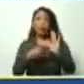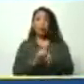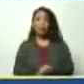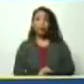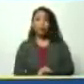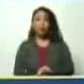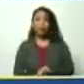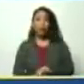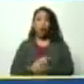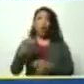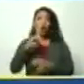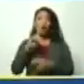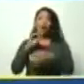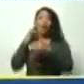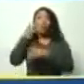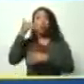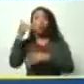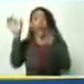oíste, no te dejes llamar por nadie,